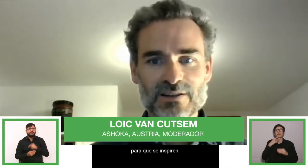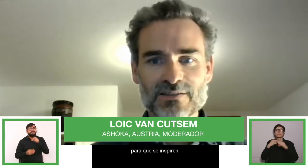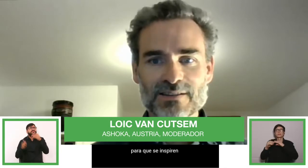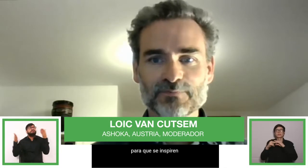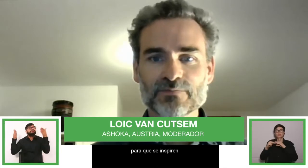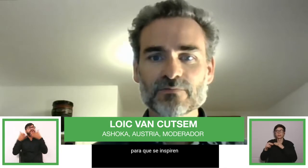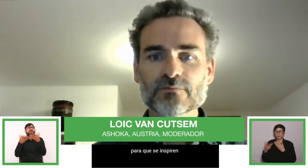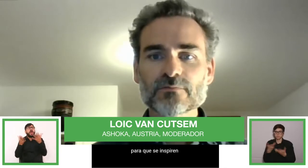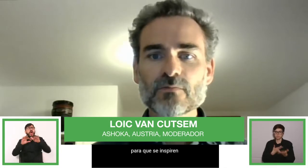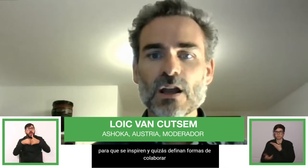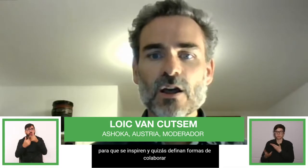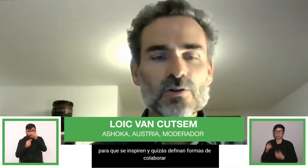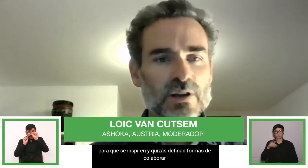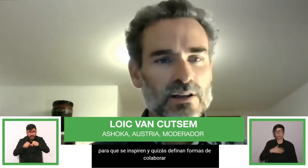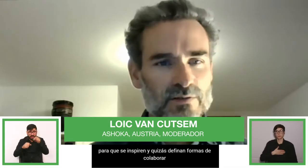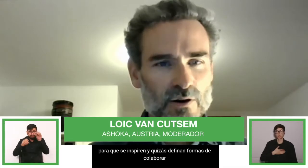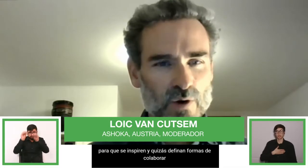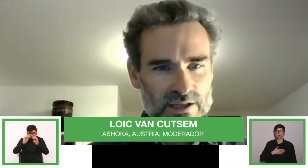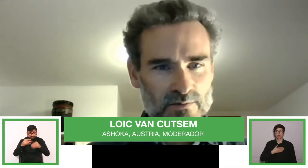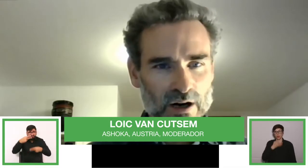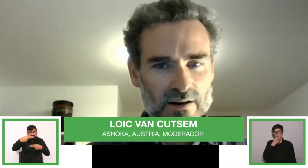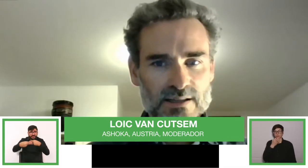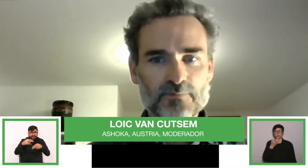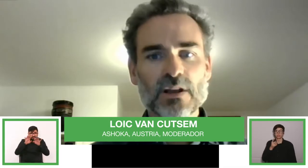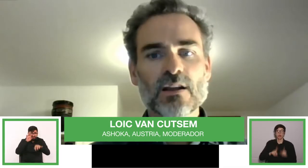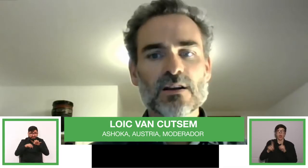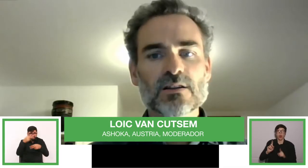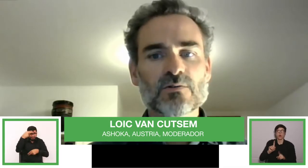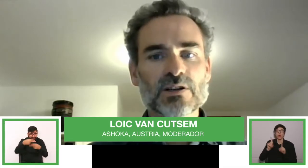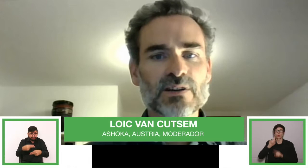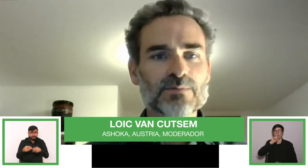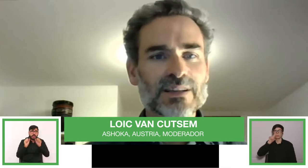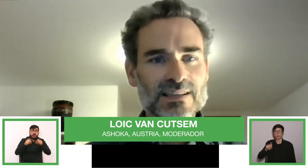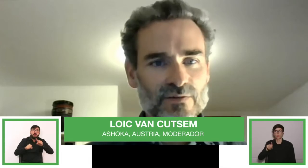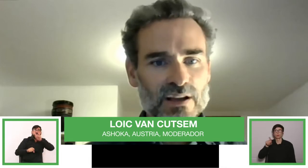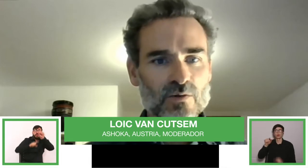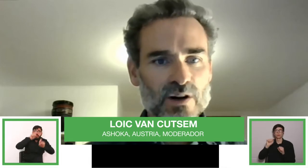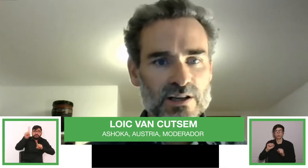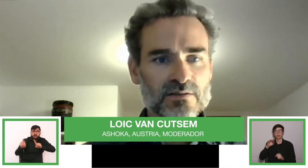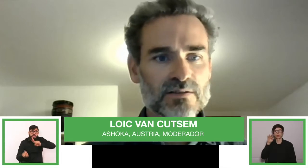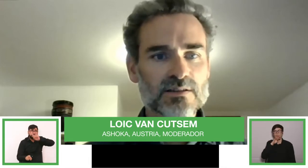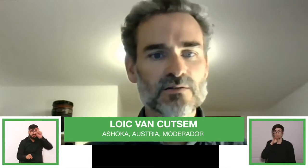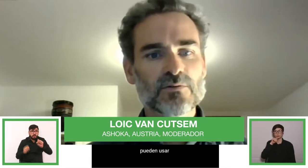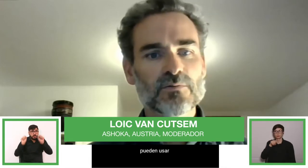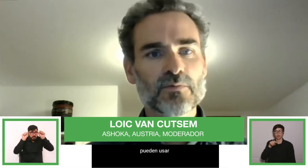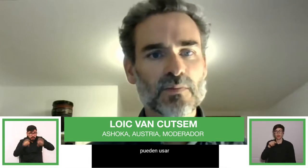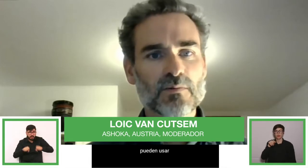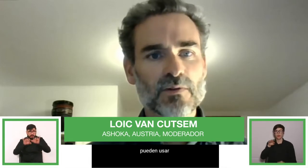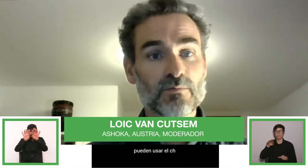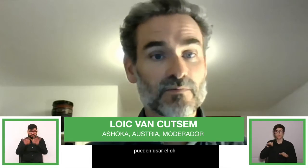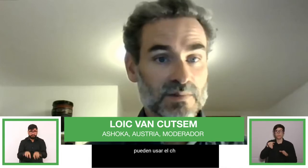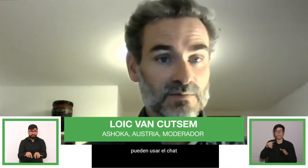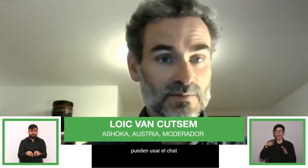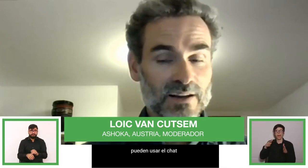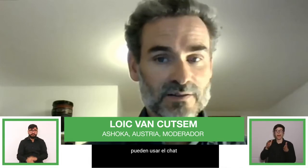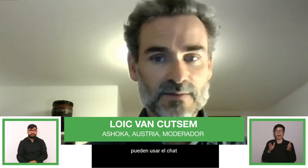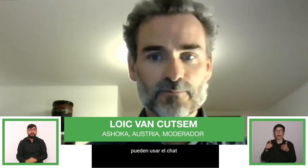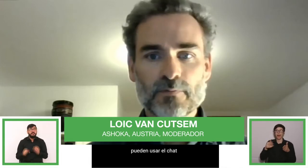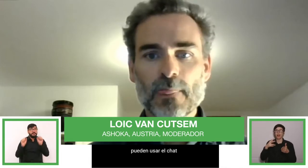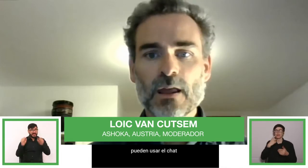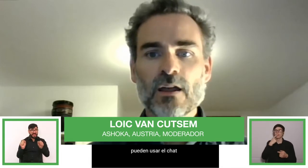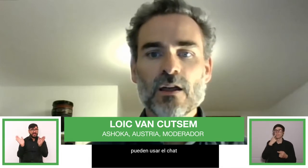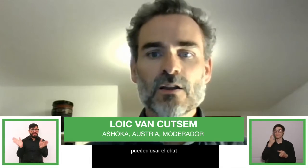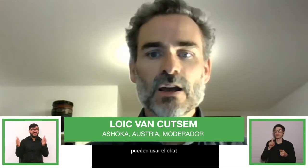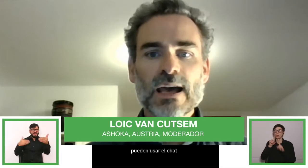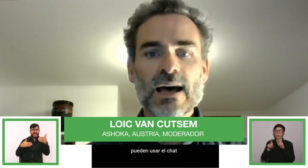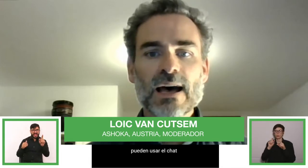plataforma. Si tienen comentarios, preguntas, pueden usar la caja de preguntas para preguntas específicas